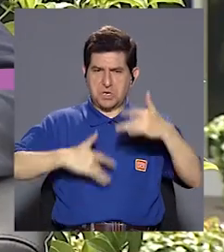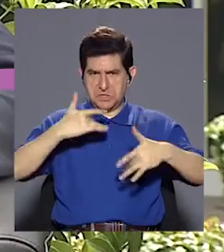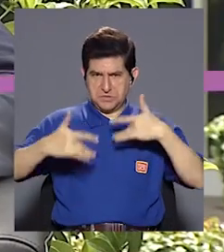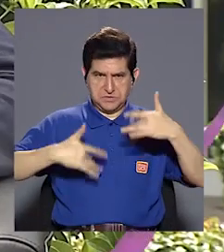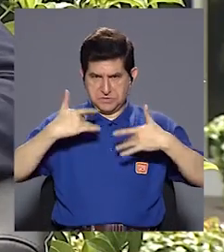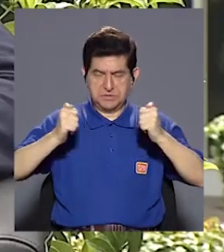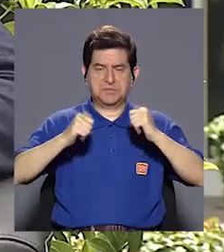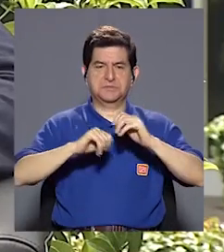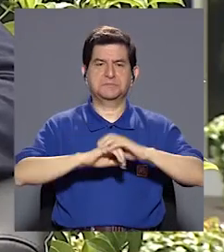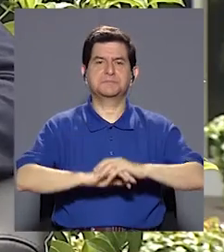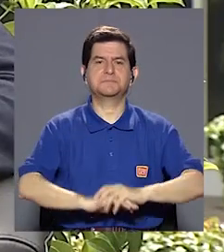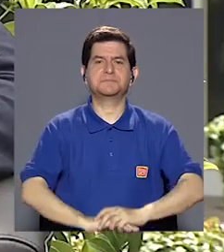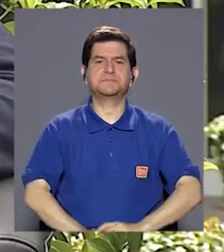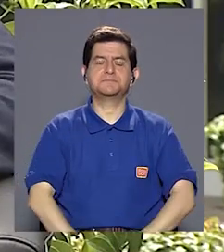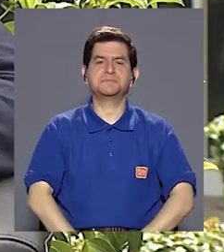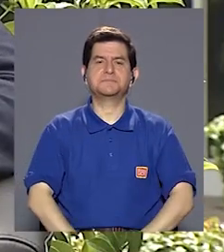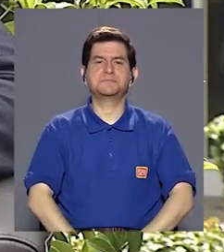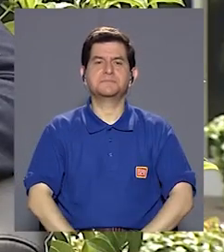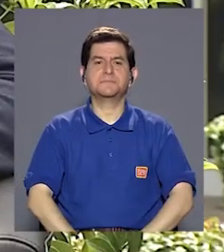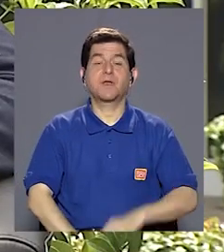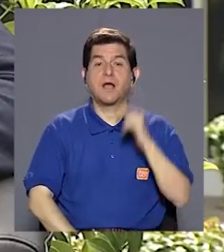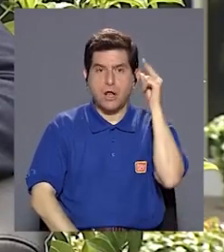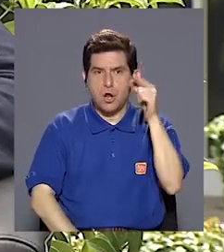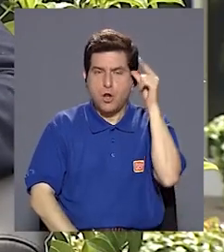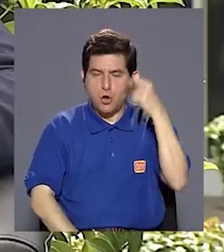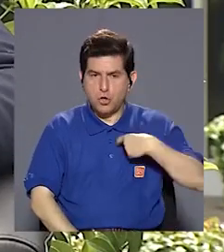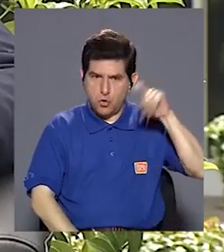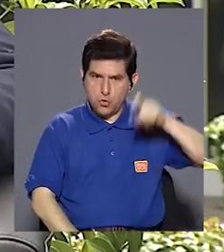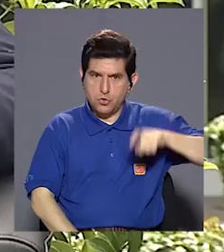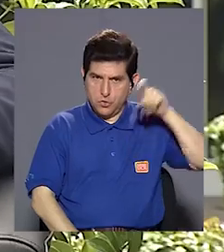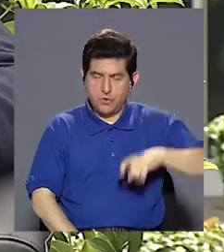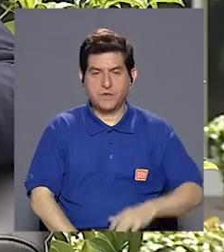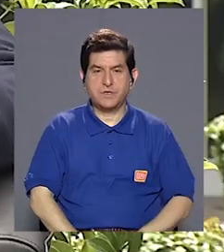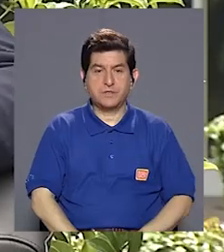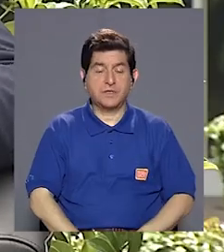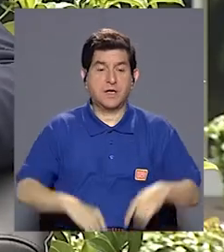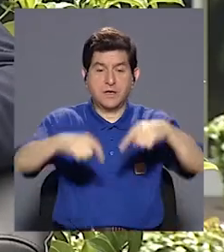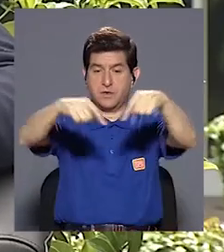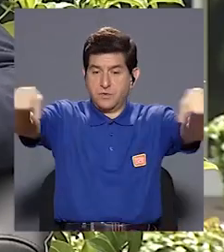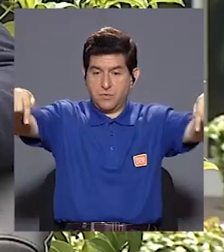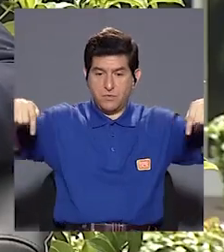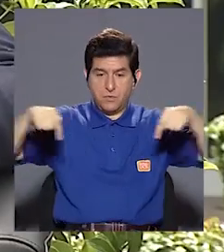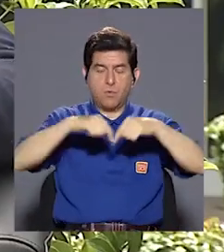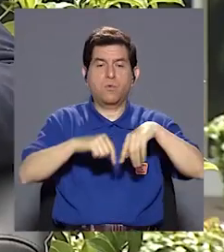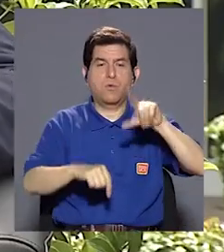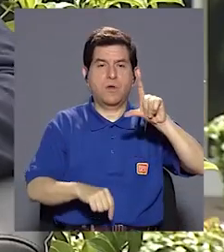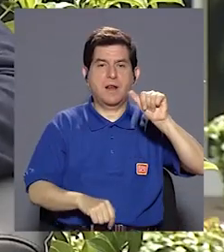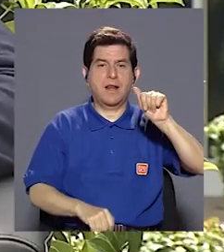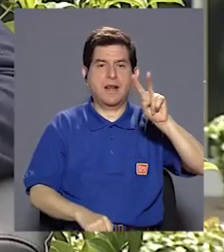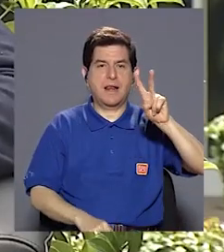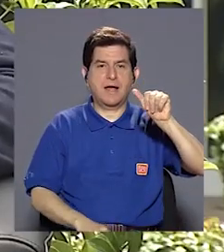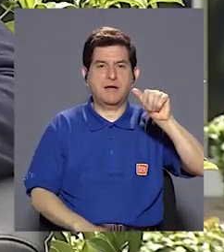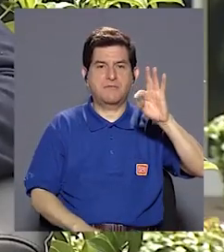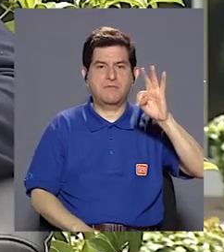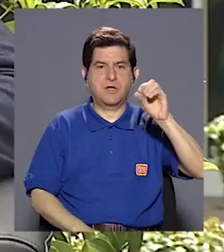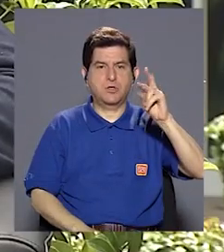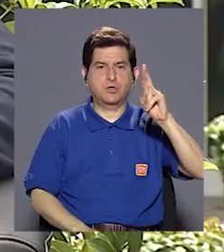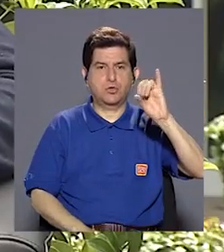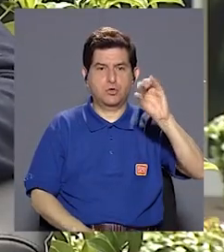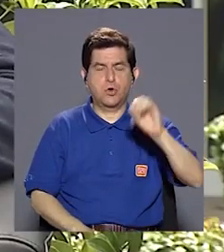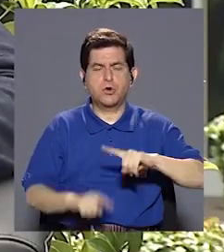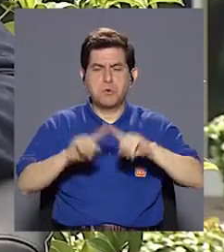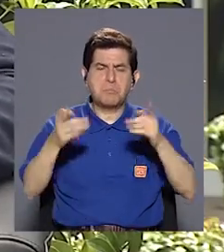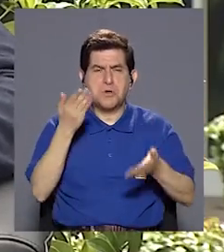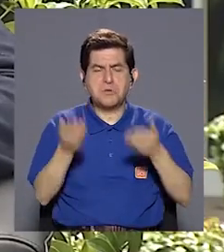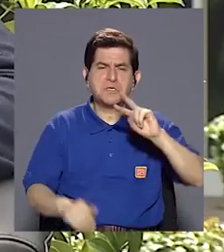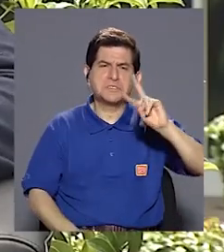sienta lo más cómodo posible. Pues obviamente voy a ocupar pues algún lavatorio, ¿verdad?, de por medio, pero digamos que eso ya